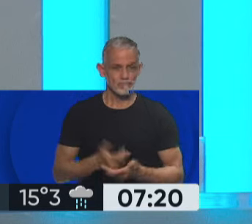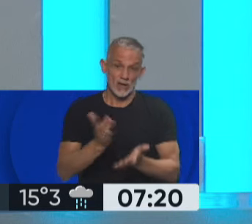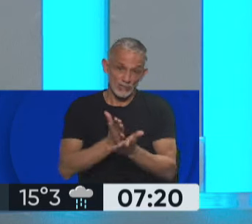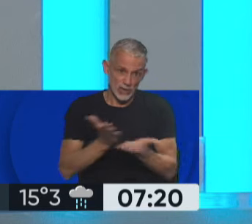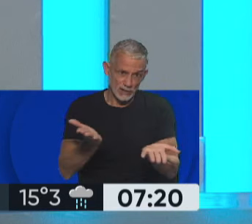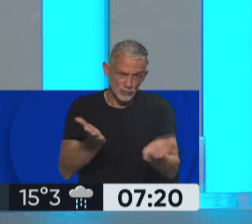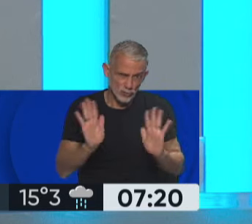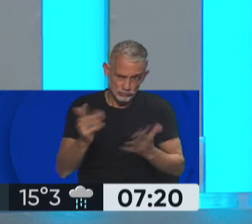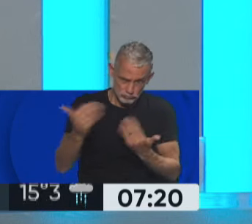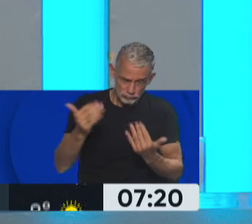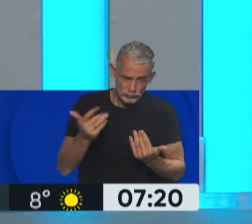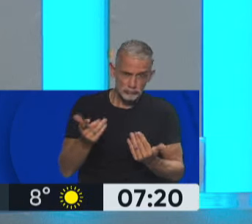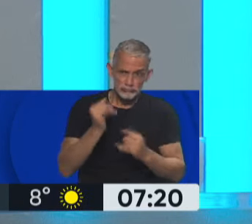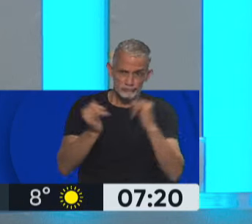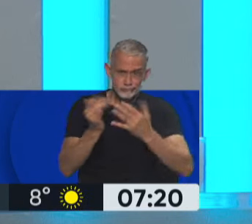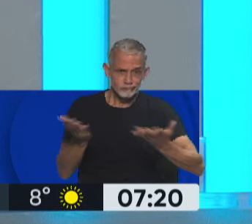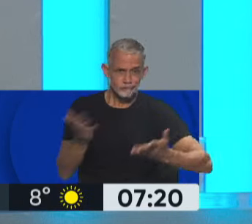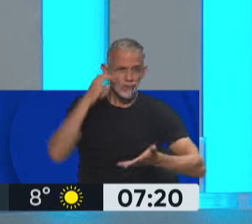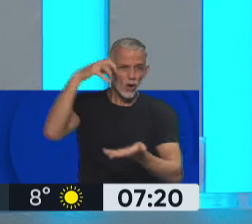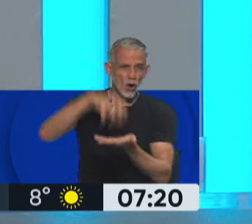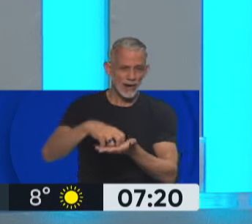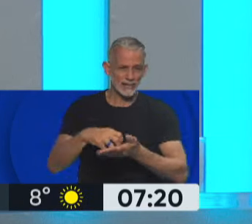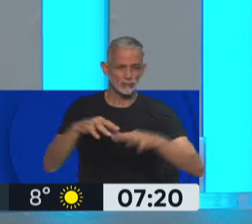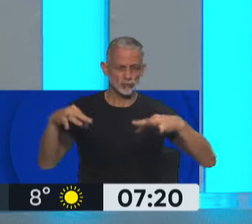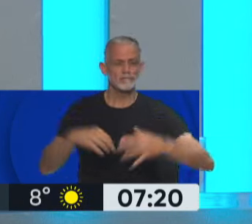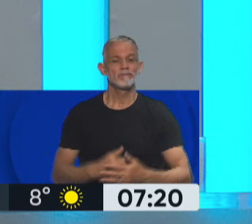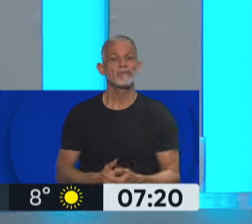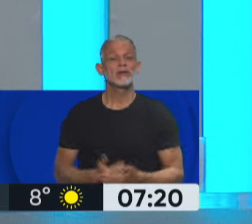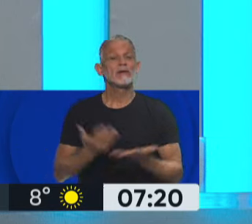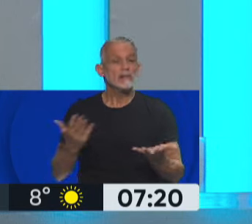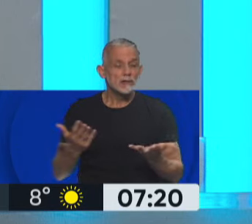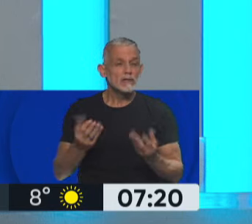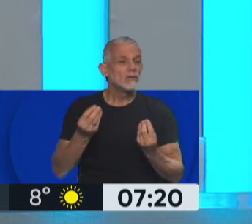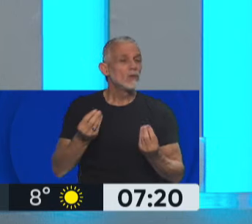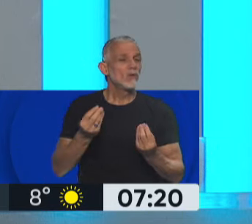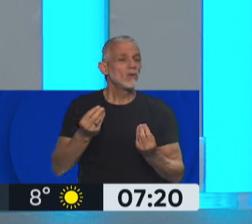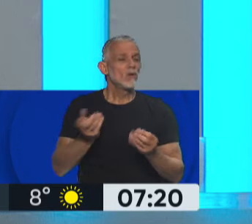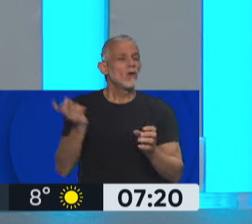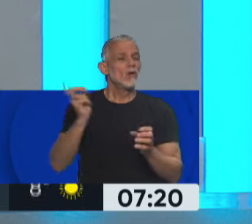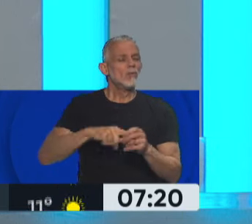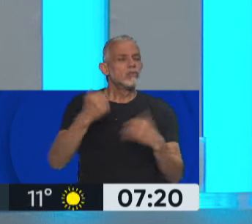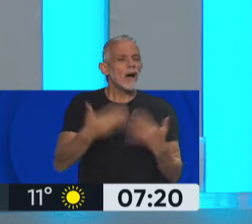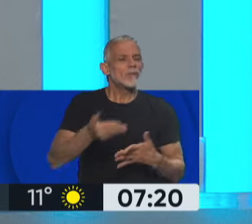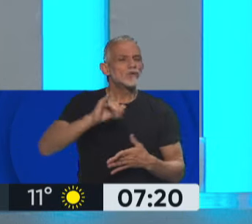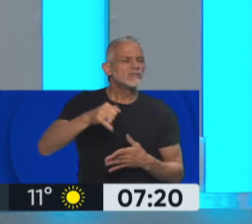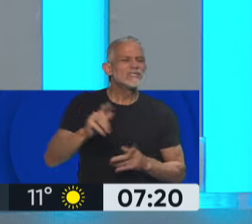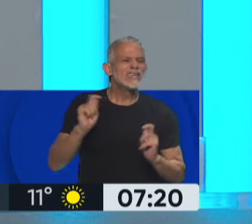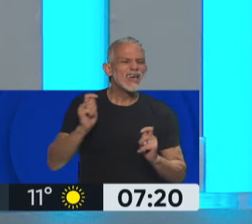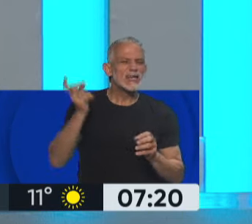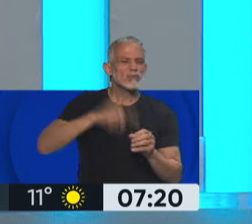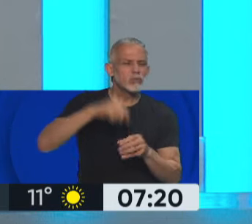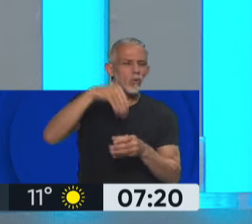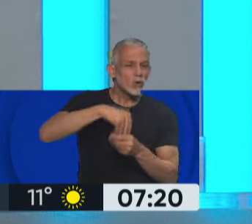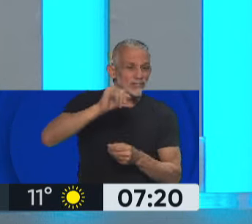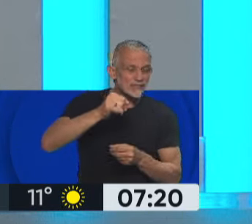a defensa podríamos decir en el Congreso Nacional eh Cuáles son las adhesiones que podría tener el oficialismo